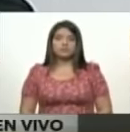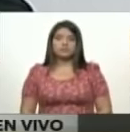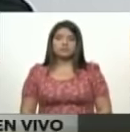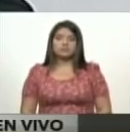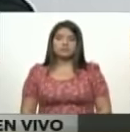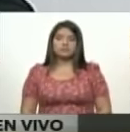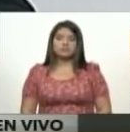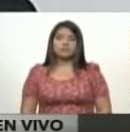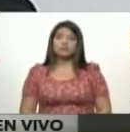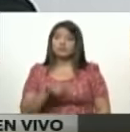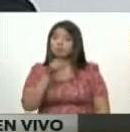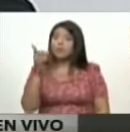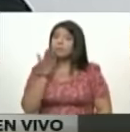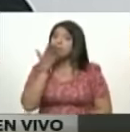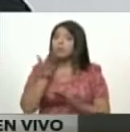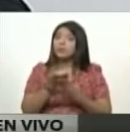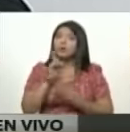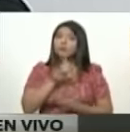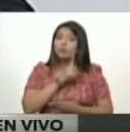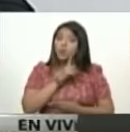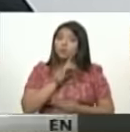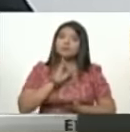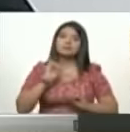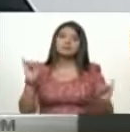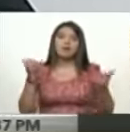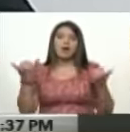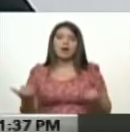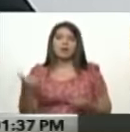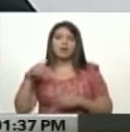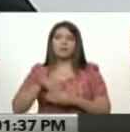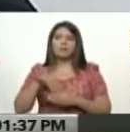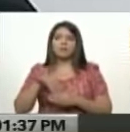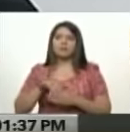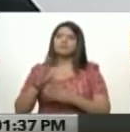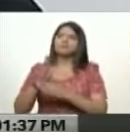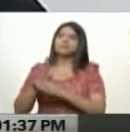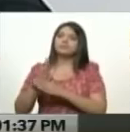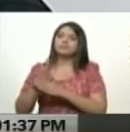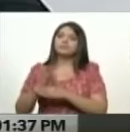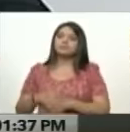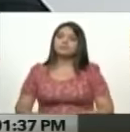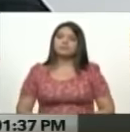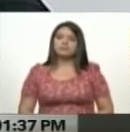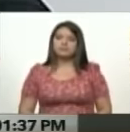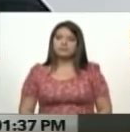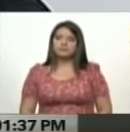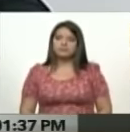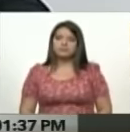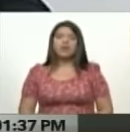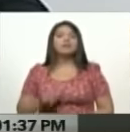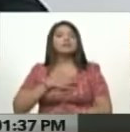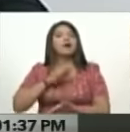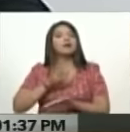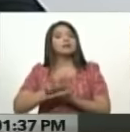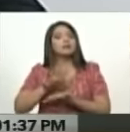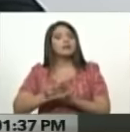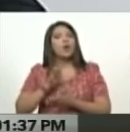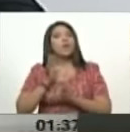Si van a proponer nombres, ya estamos en votación. Mire, diputado, estése tranquilo que aquí las